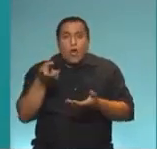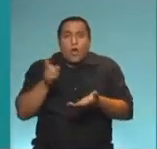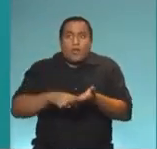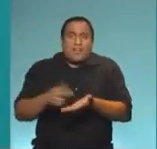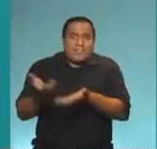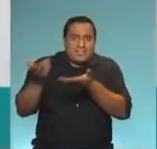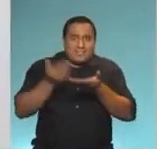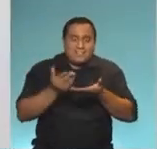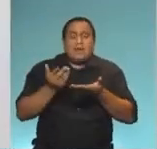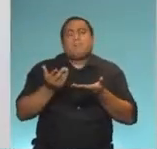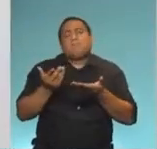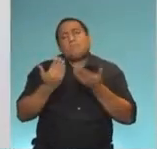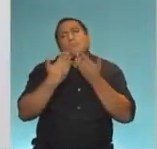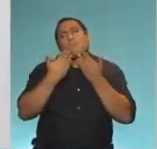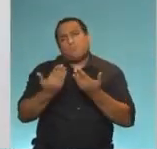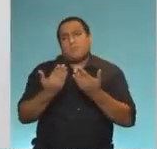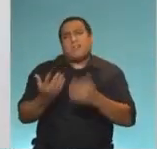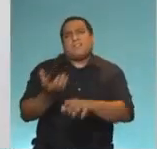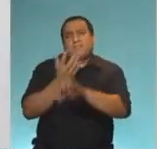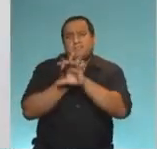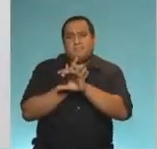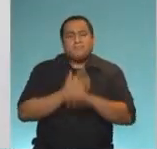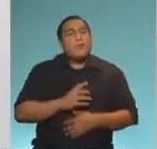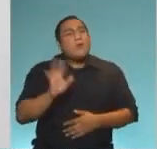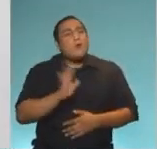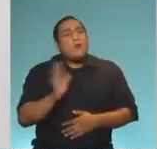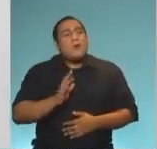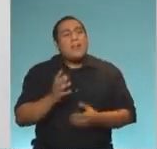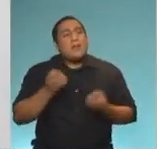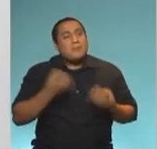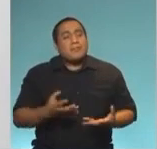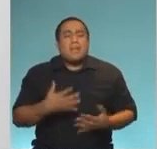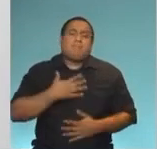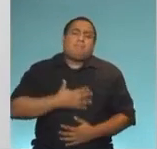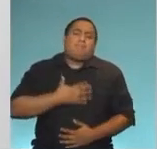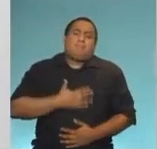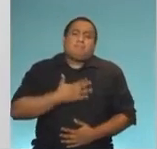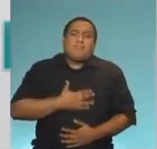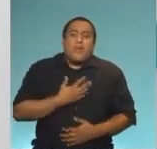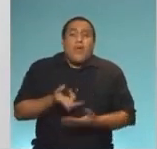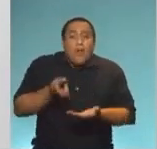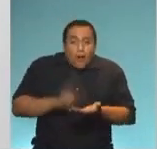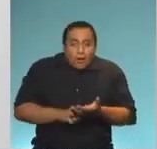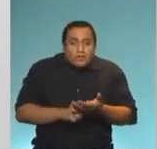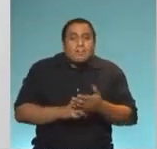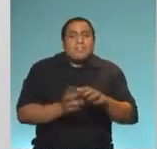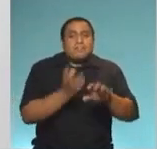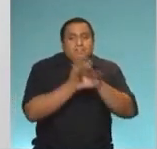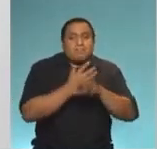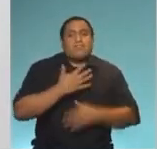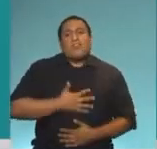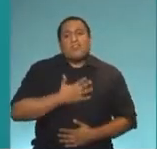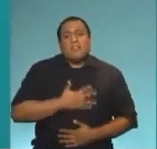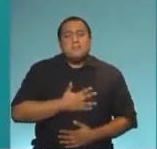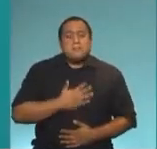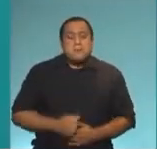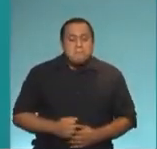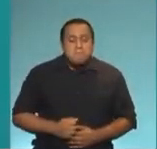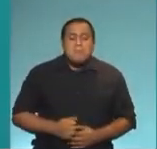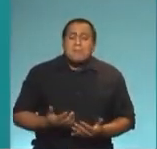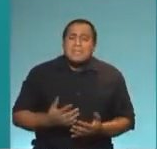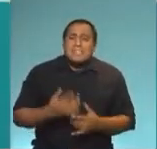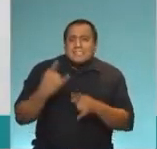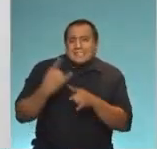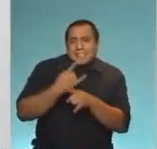con nosotros. Hola Nati, ¿cómo estás? Un gusto poder estar de nuevo. Bueno, siempre con